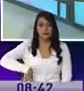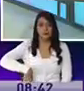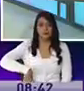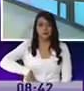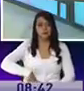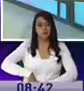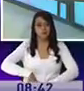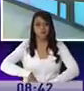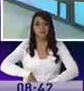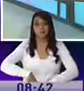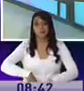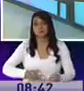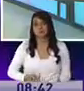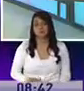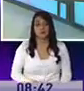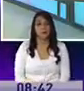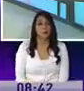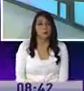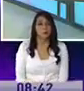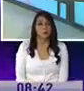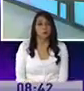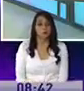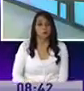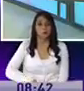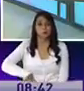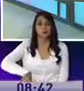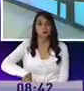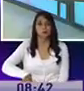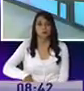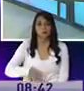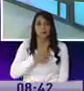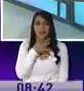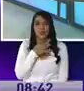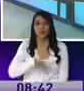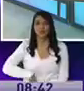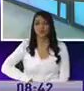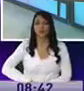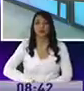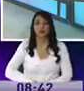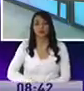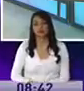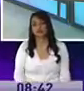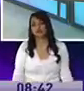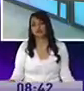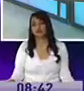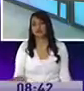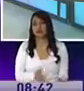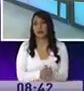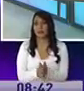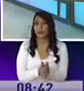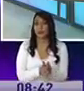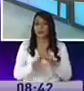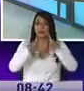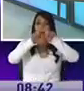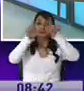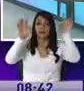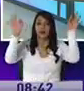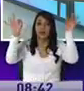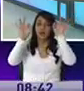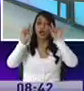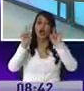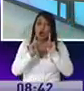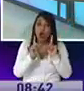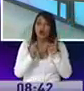los choros los ladrones los que les gusta usurpar lo que no es de ellos ha de las suyas no sé si es de la empresa eléctrica o realmente también